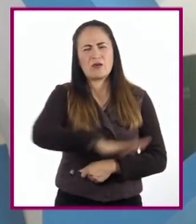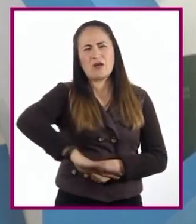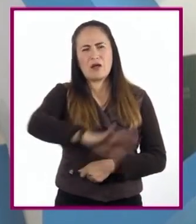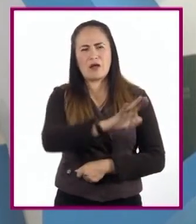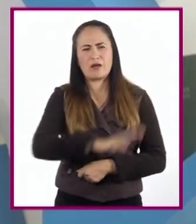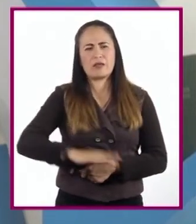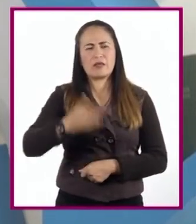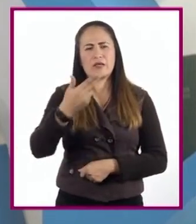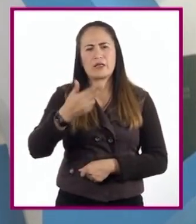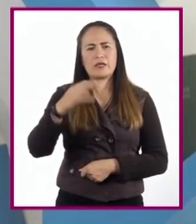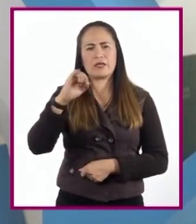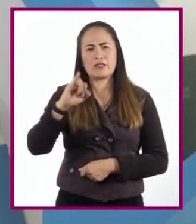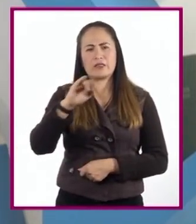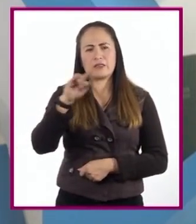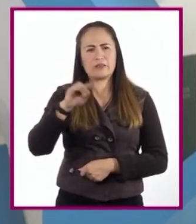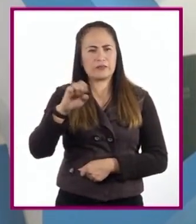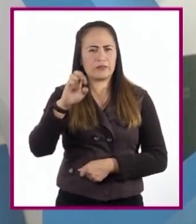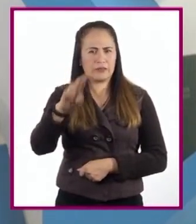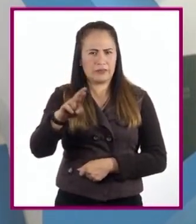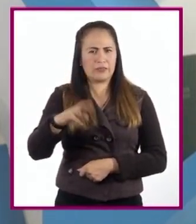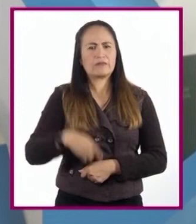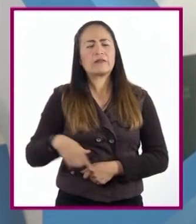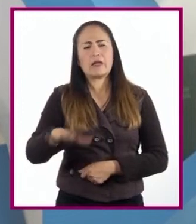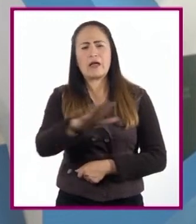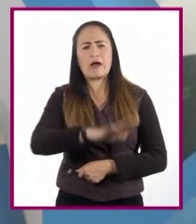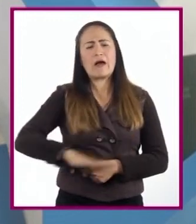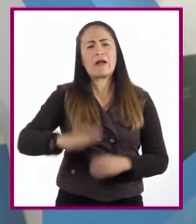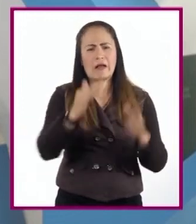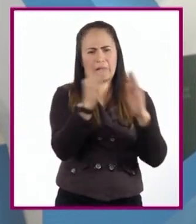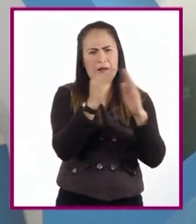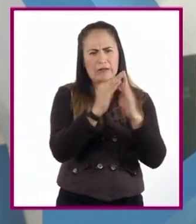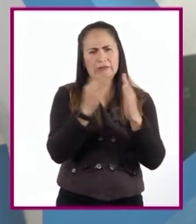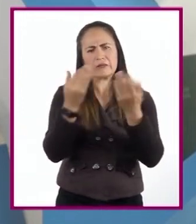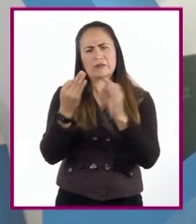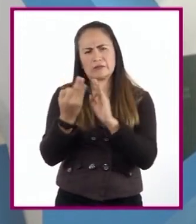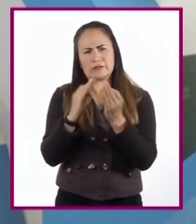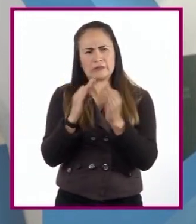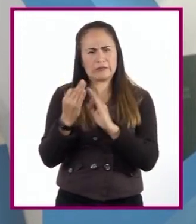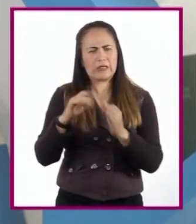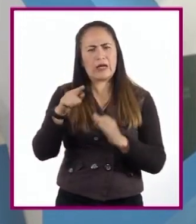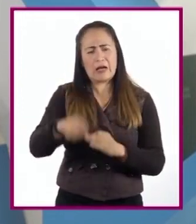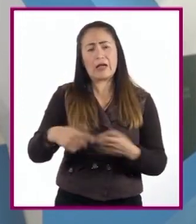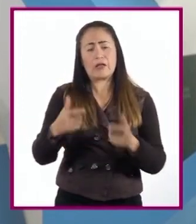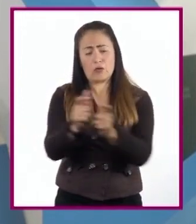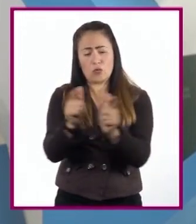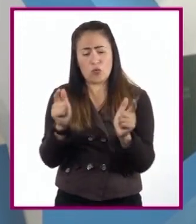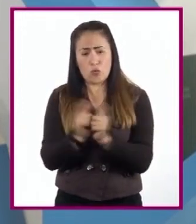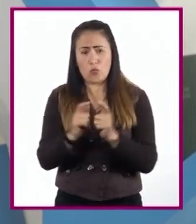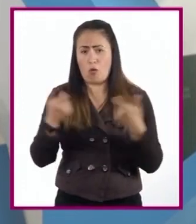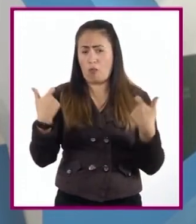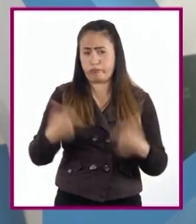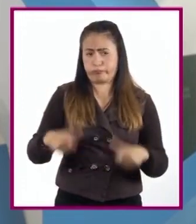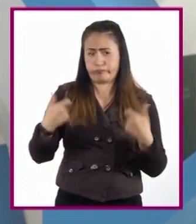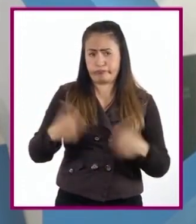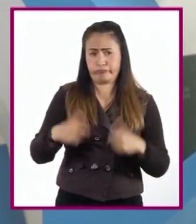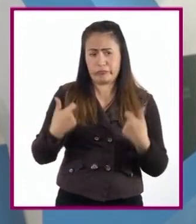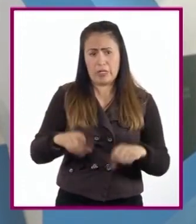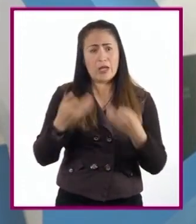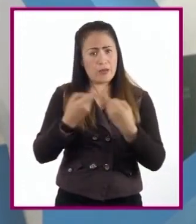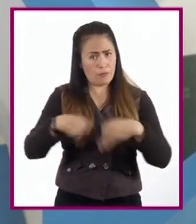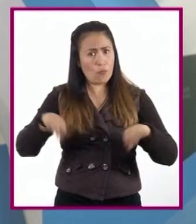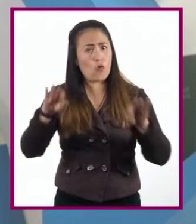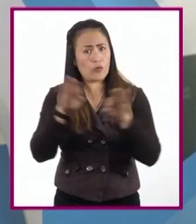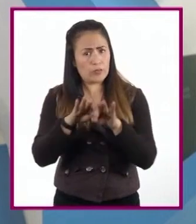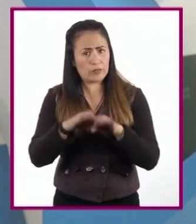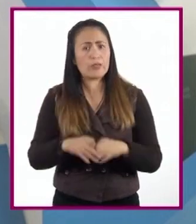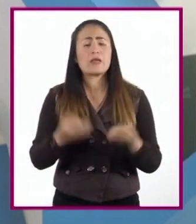el Heiser, donde se establecieron las áreas habitacionales de los grupos de la élite. Una de las estructuras más relevantes en el